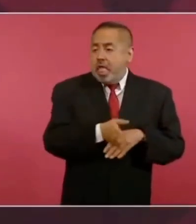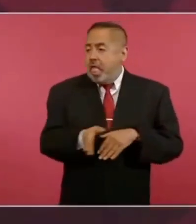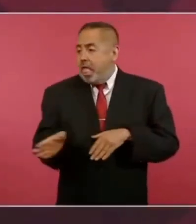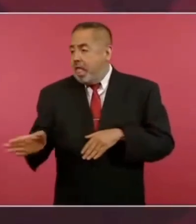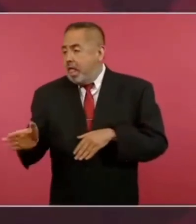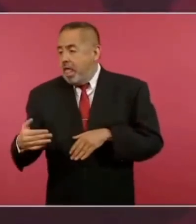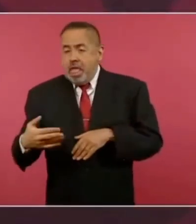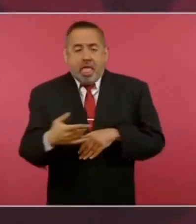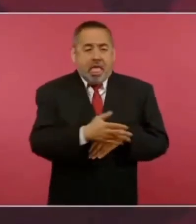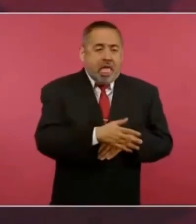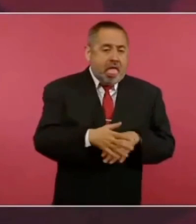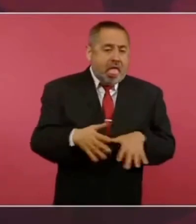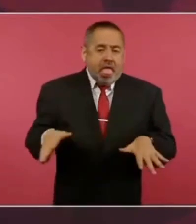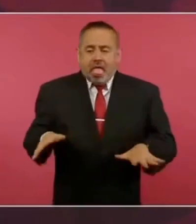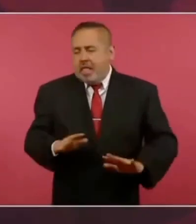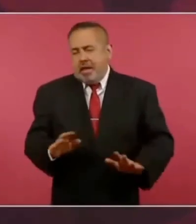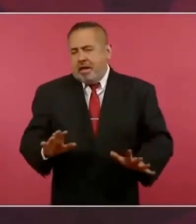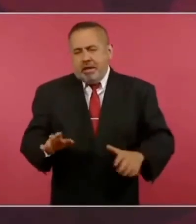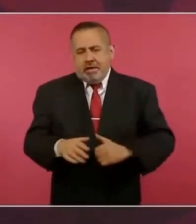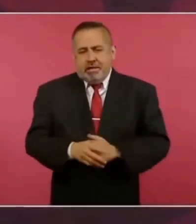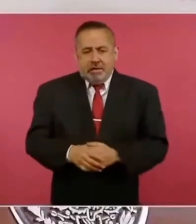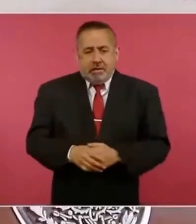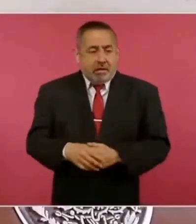de gelatinoso,